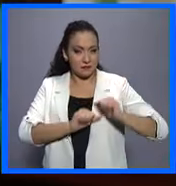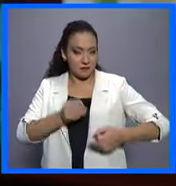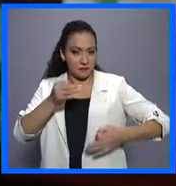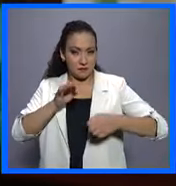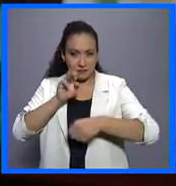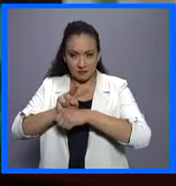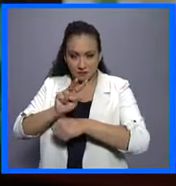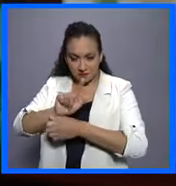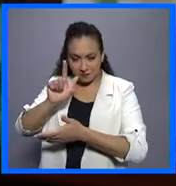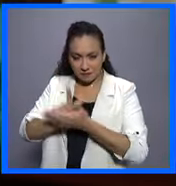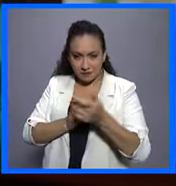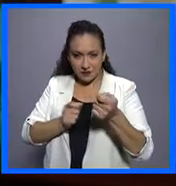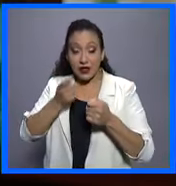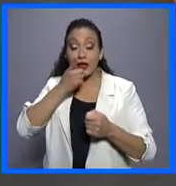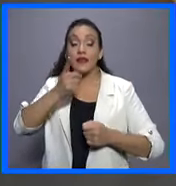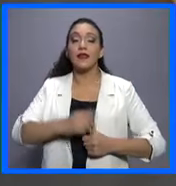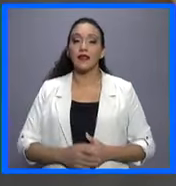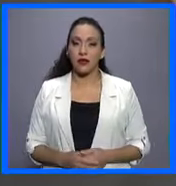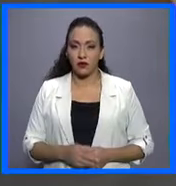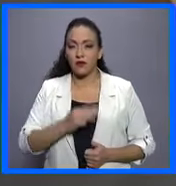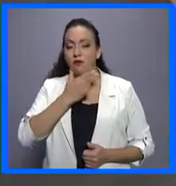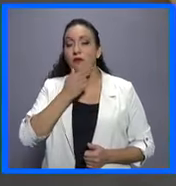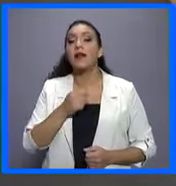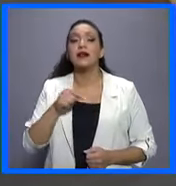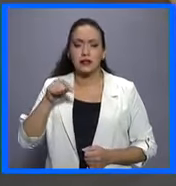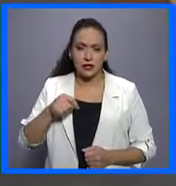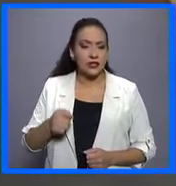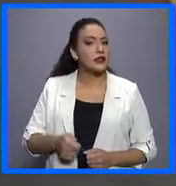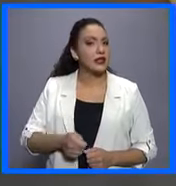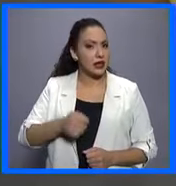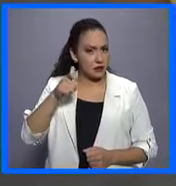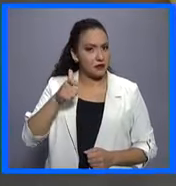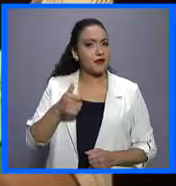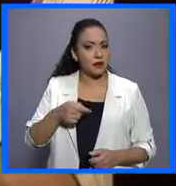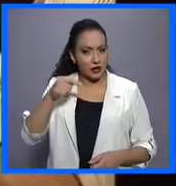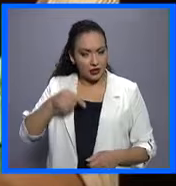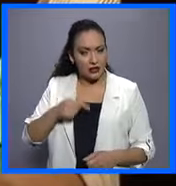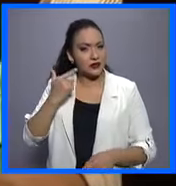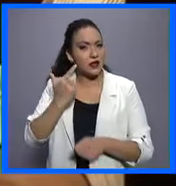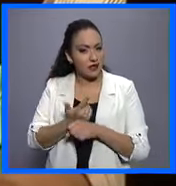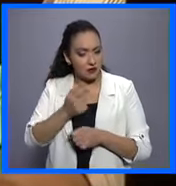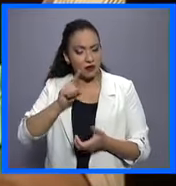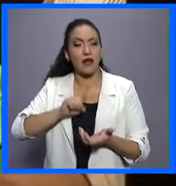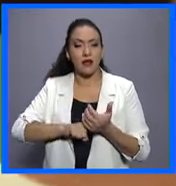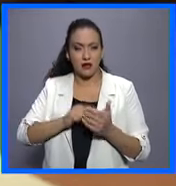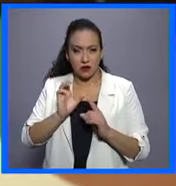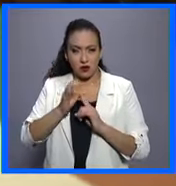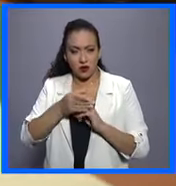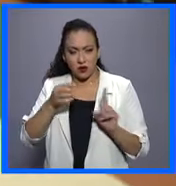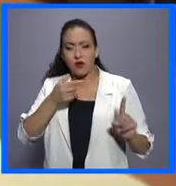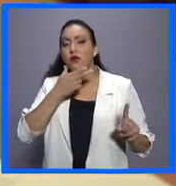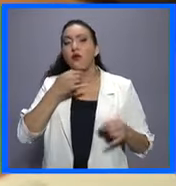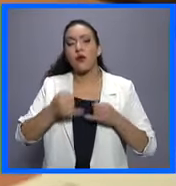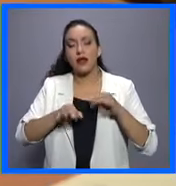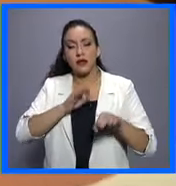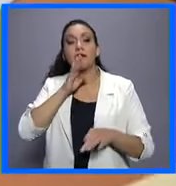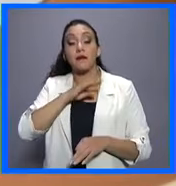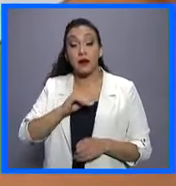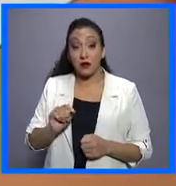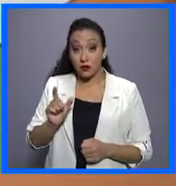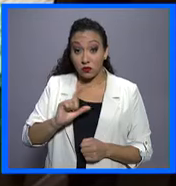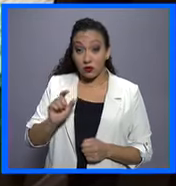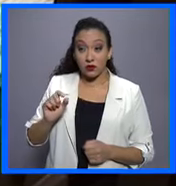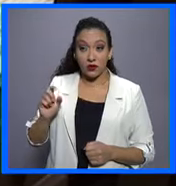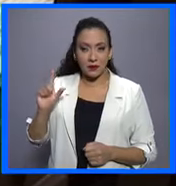Judicial dio a conocer que si bien este es el primer caso resuelto por la Comisión de Investigación, después de su instalación